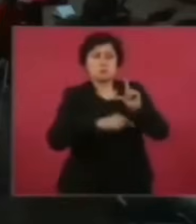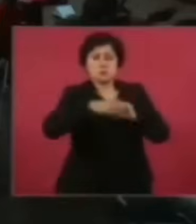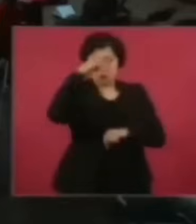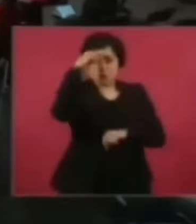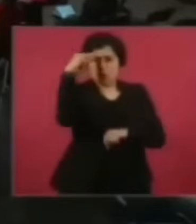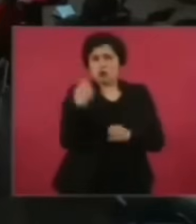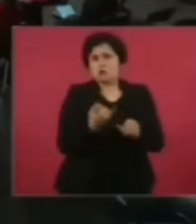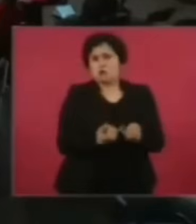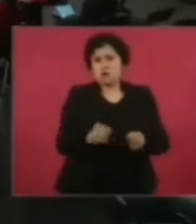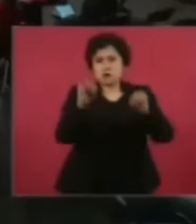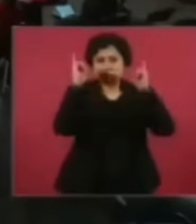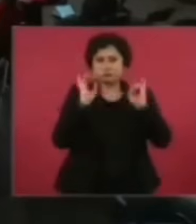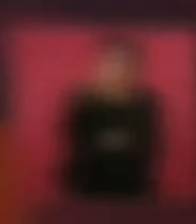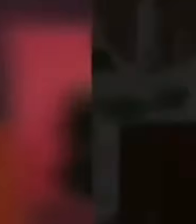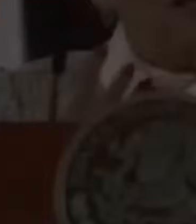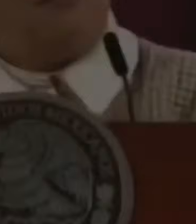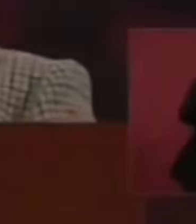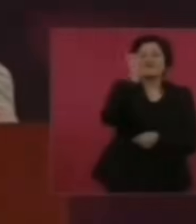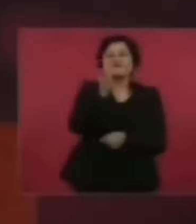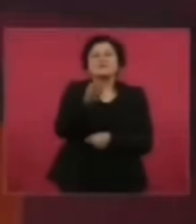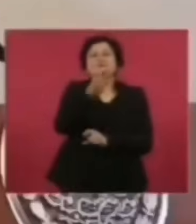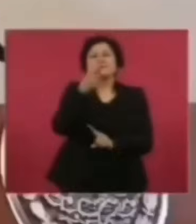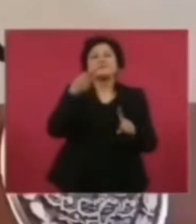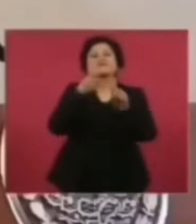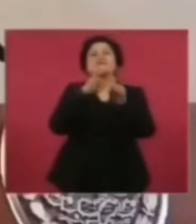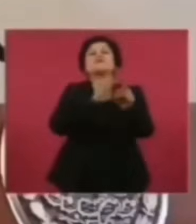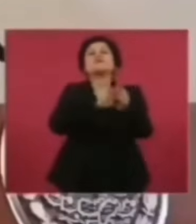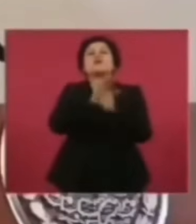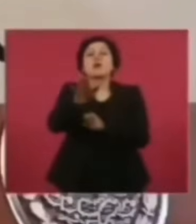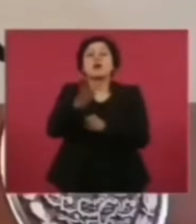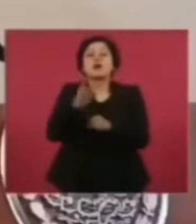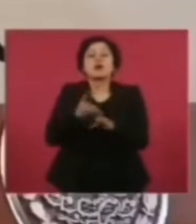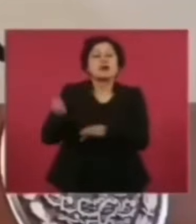¿por qué no les platicas cómo estaba el ISSSTE? El ISSSTE era un cascarón